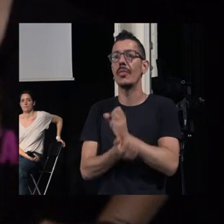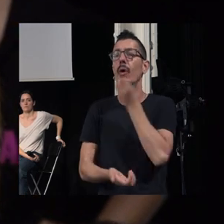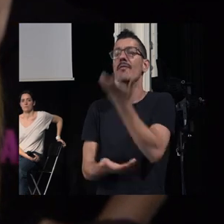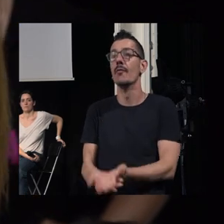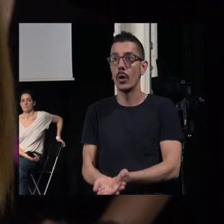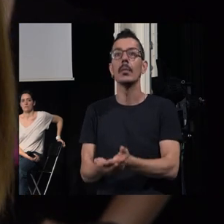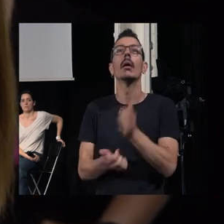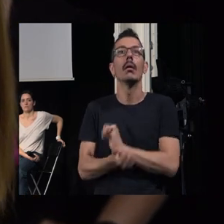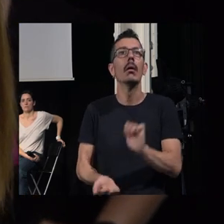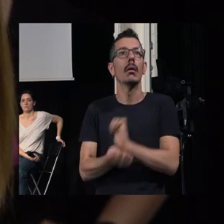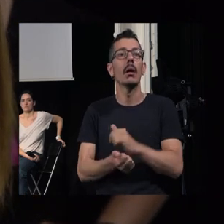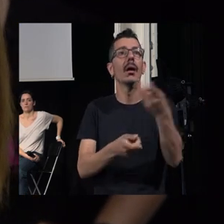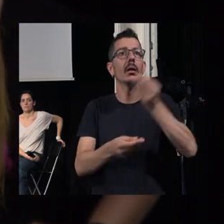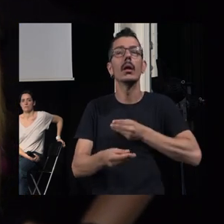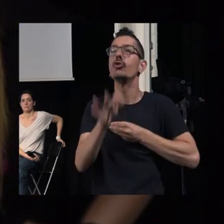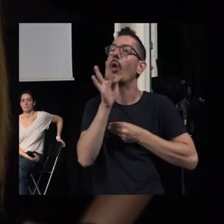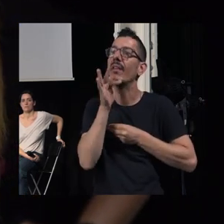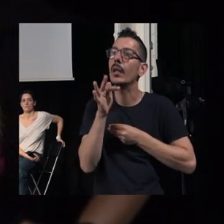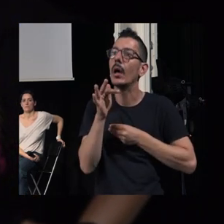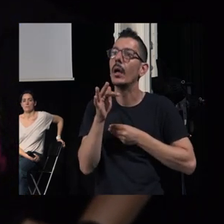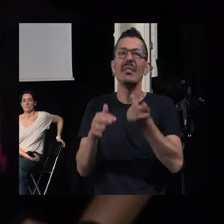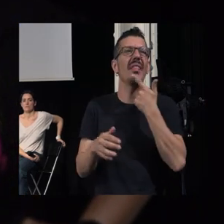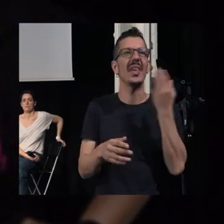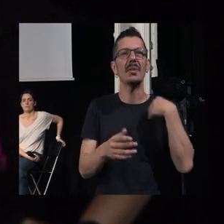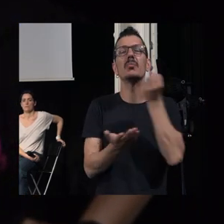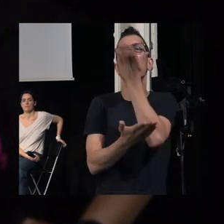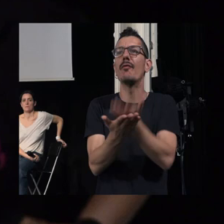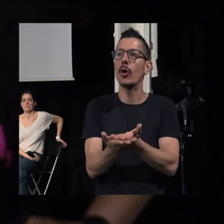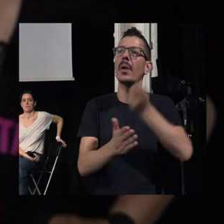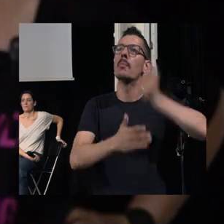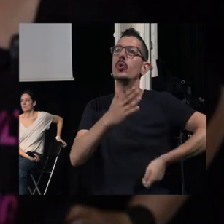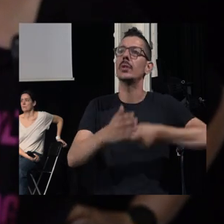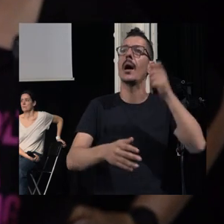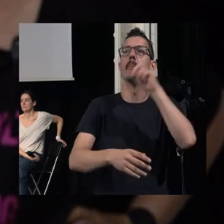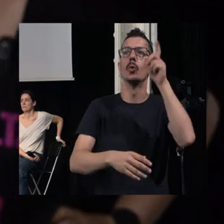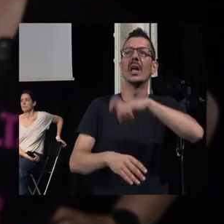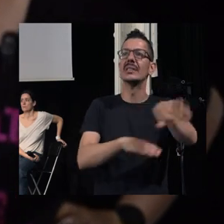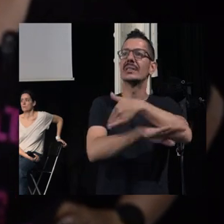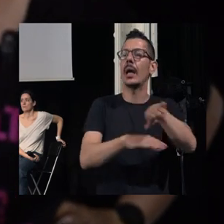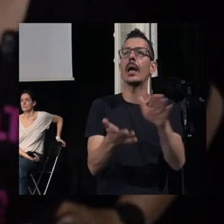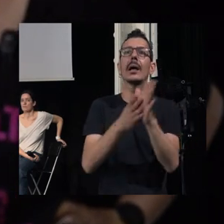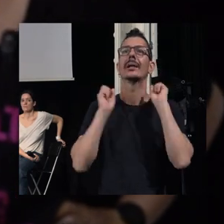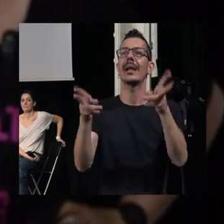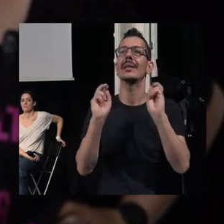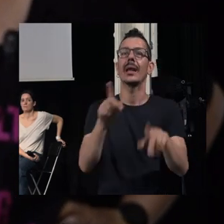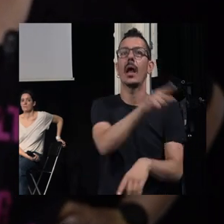en la carretera porque provocaban accidentes. Se lo pedimos por activa y por pasiva